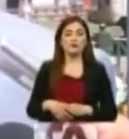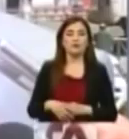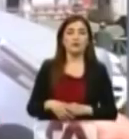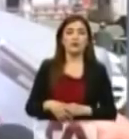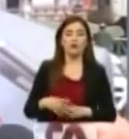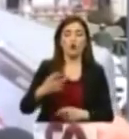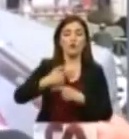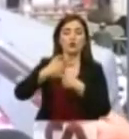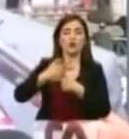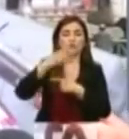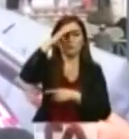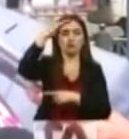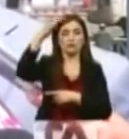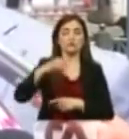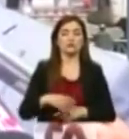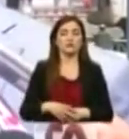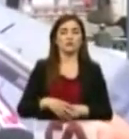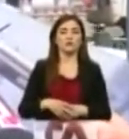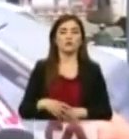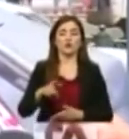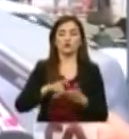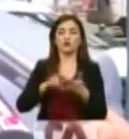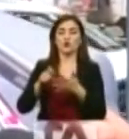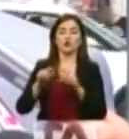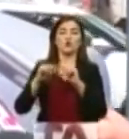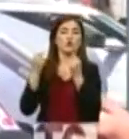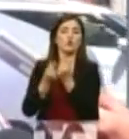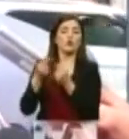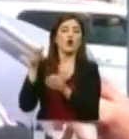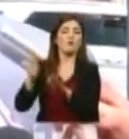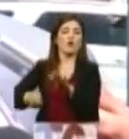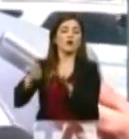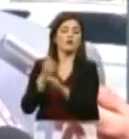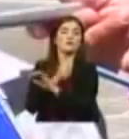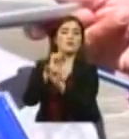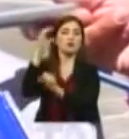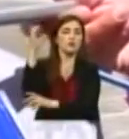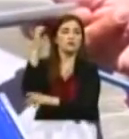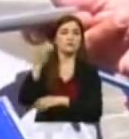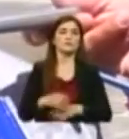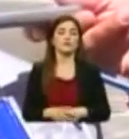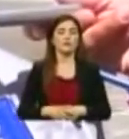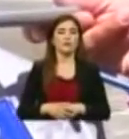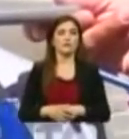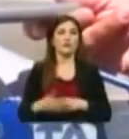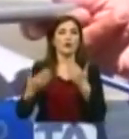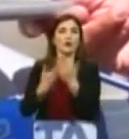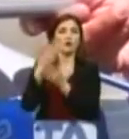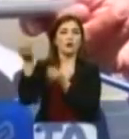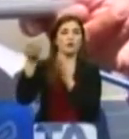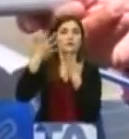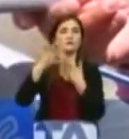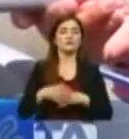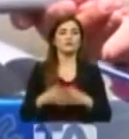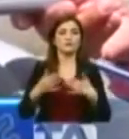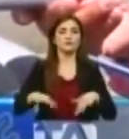lo protegieron y hasta contrataron un estudio jurídico para que lo defienda en Colombia. Tenemos nueva información que es